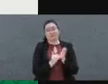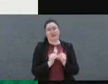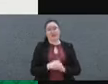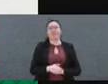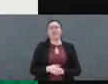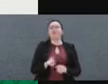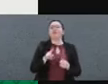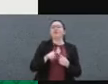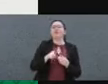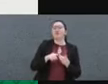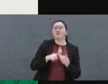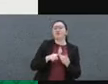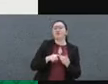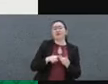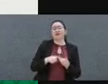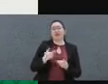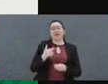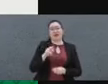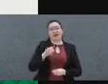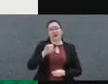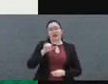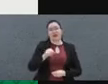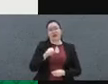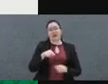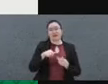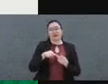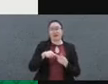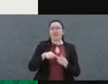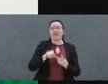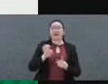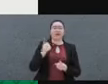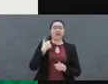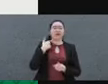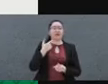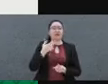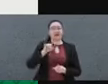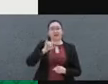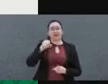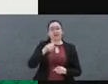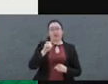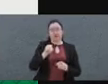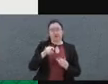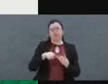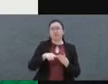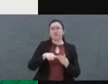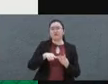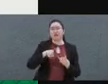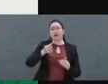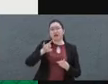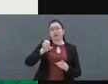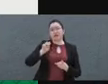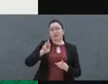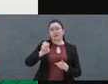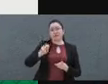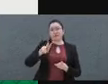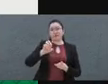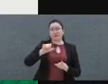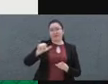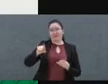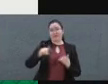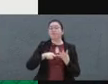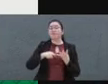ex ejido de Magdalena Mixhuca, La Ramos Millán. La Agrícola Oriental recibe un poco de agua también de